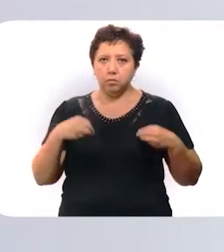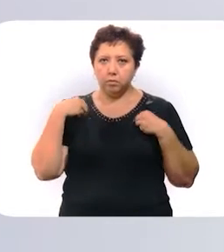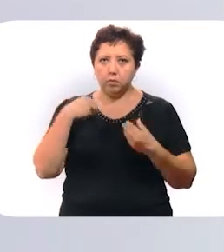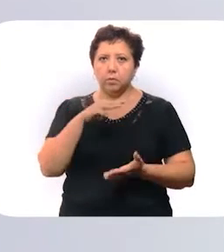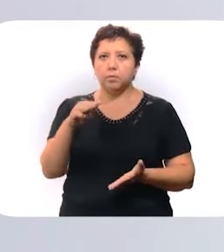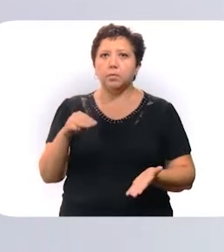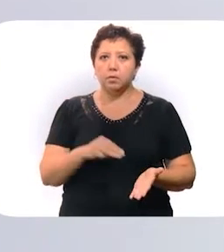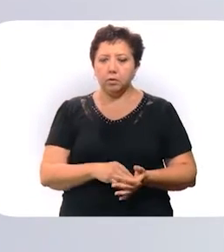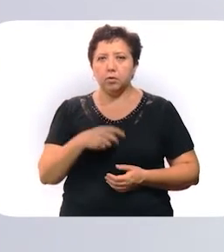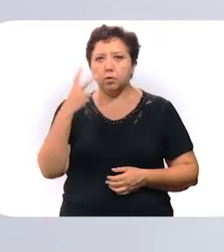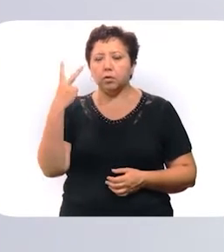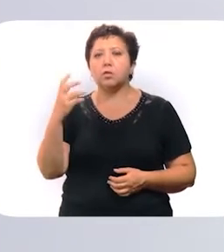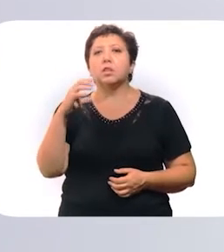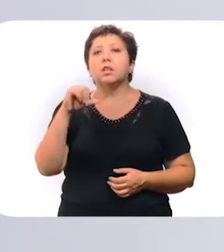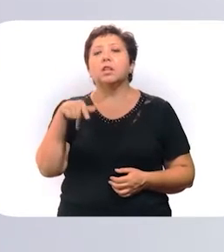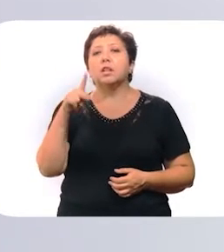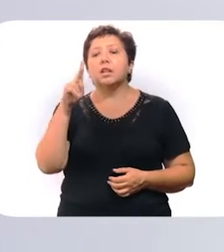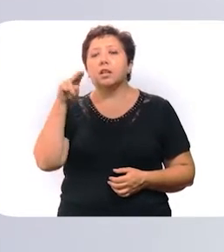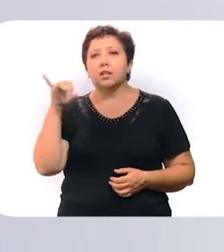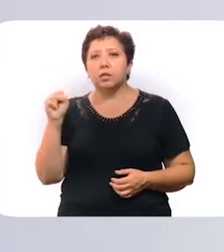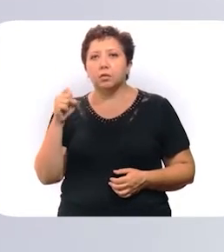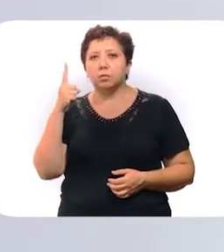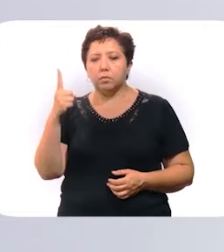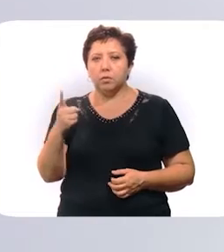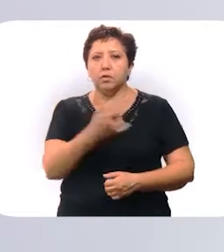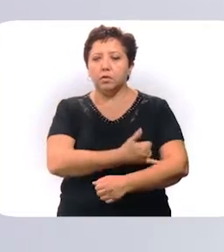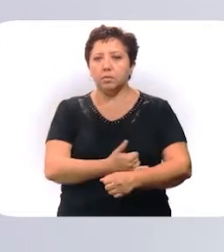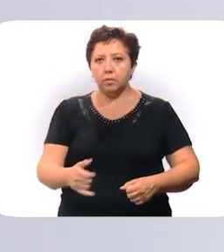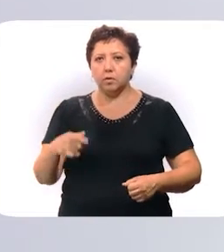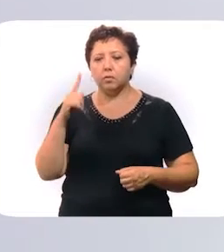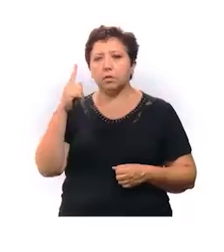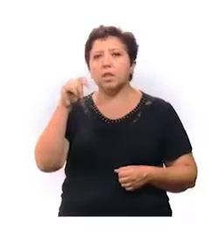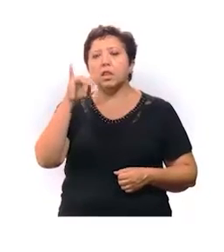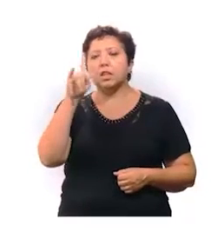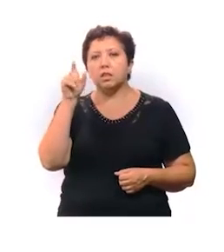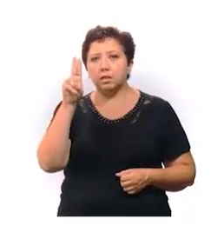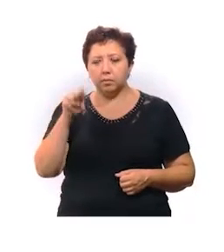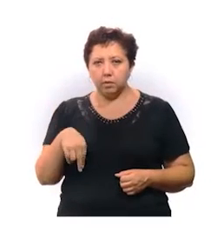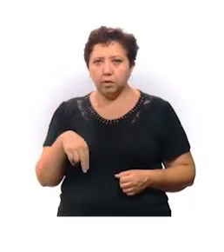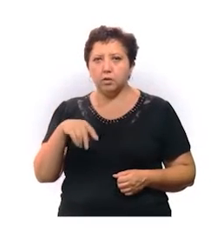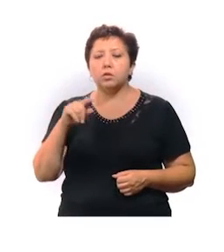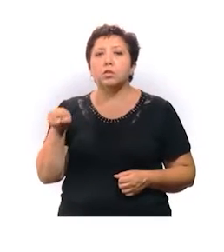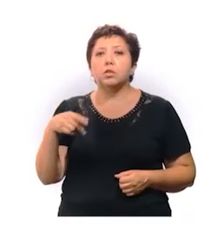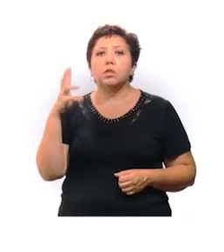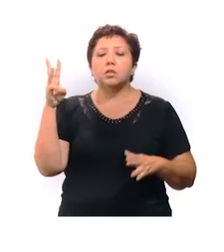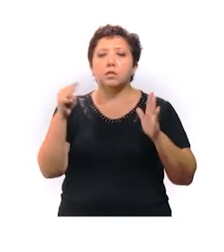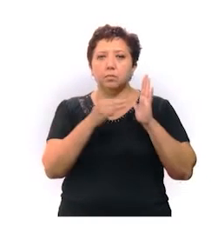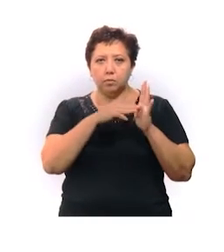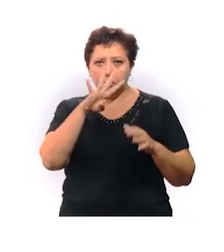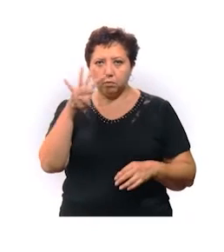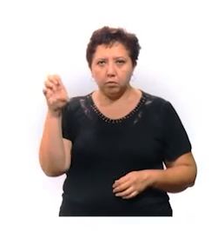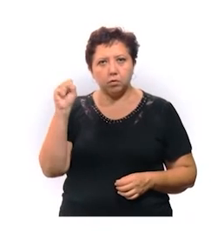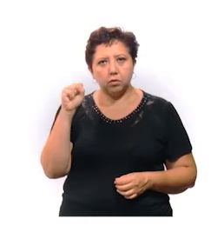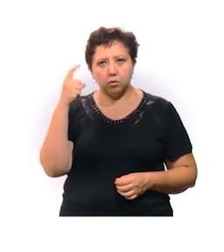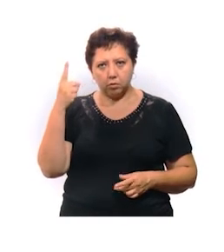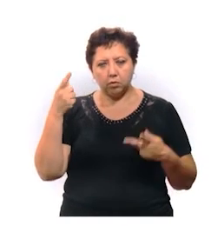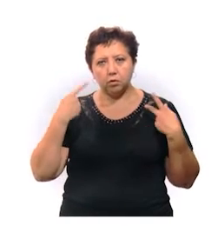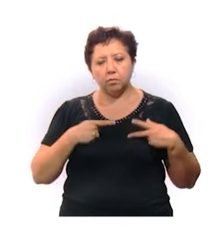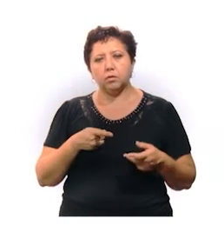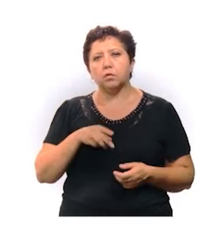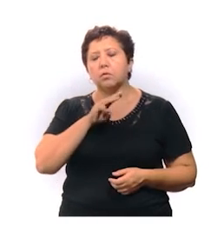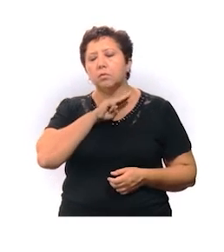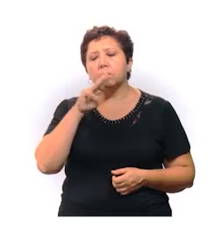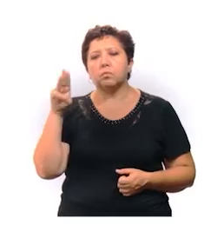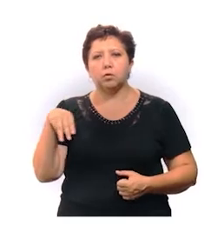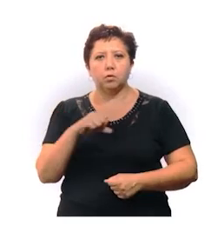en Mérida, 2 en Canacín, 1 en Izamal y 1 en Tizimín. En total son 3.461 las personas fallecidas